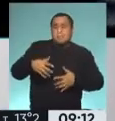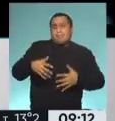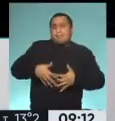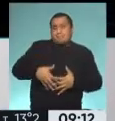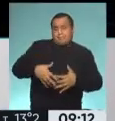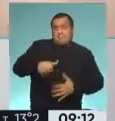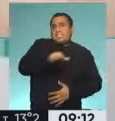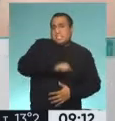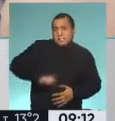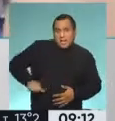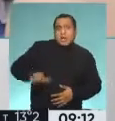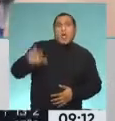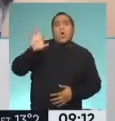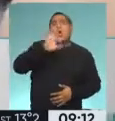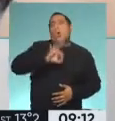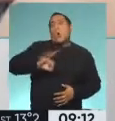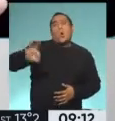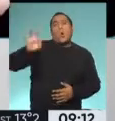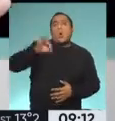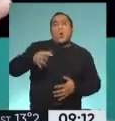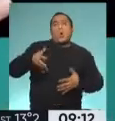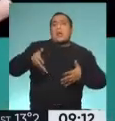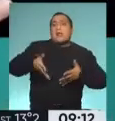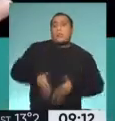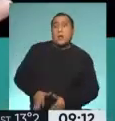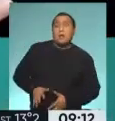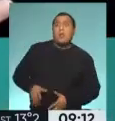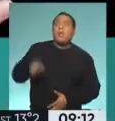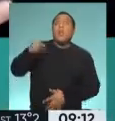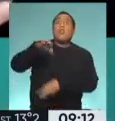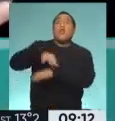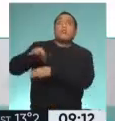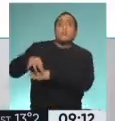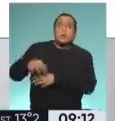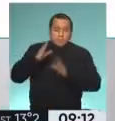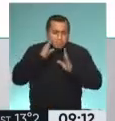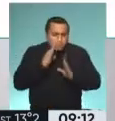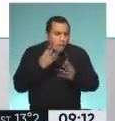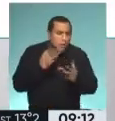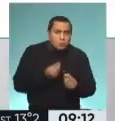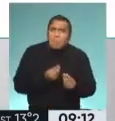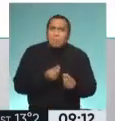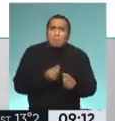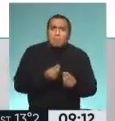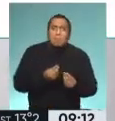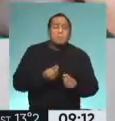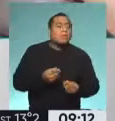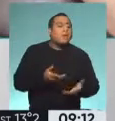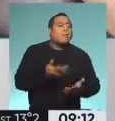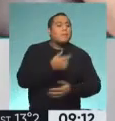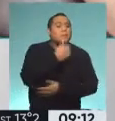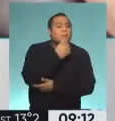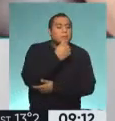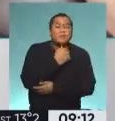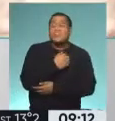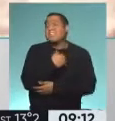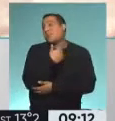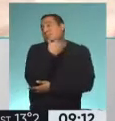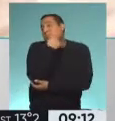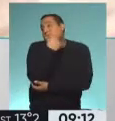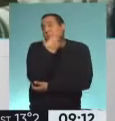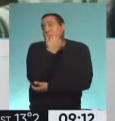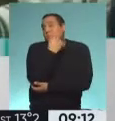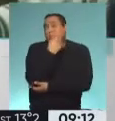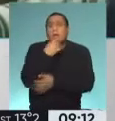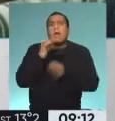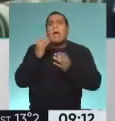y los que te atienden están hablando de otra cosa, de sus vacaciones, de su vida privada, y vos estás ahí rígida en una situación en la que